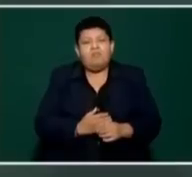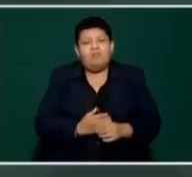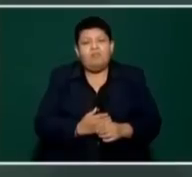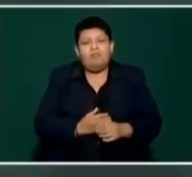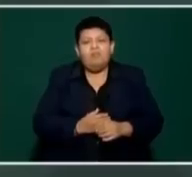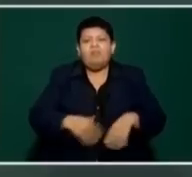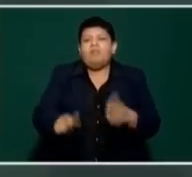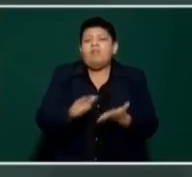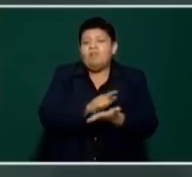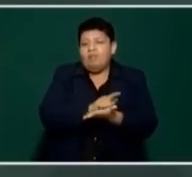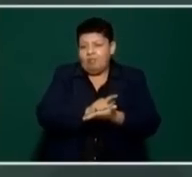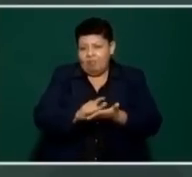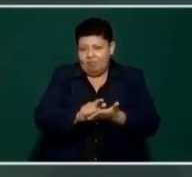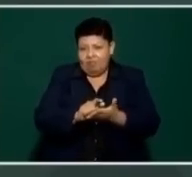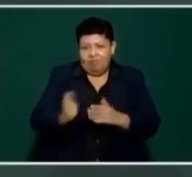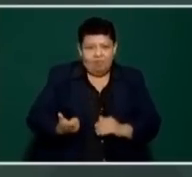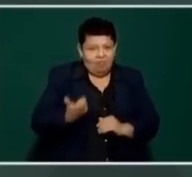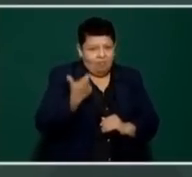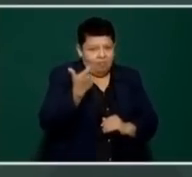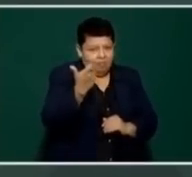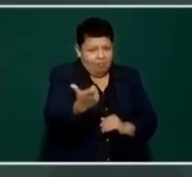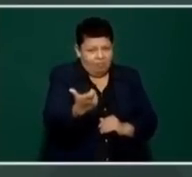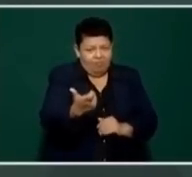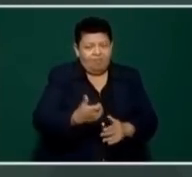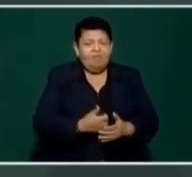lavado de dinero.